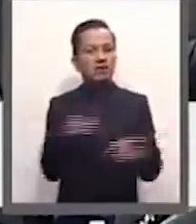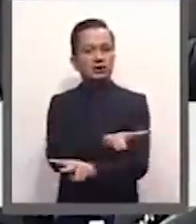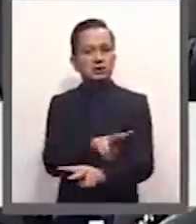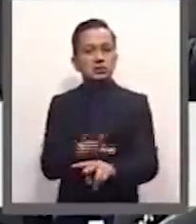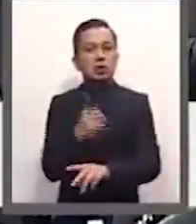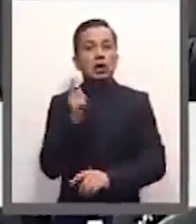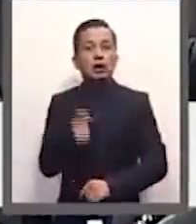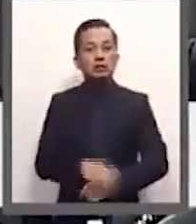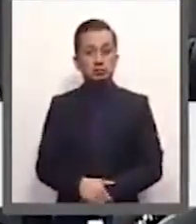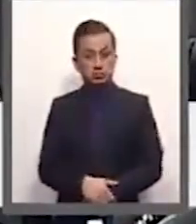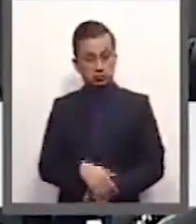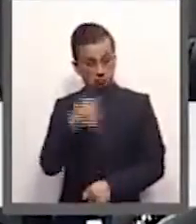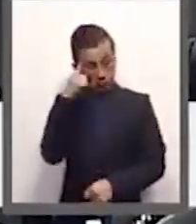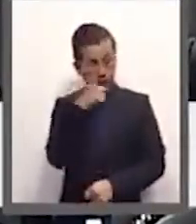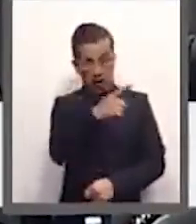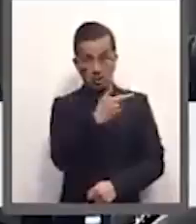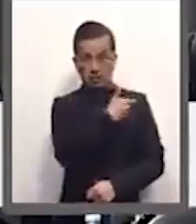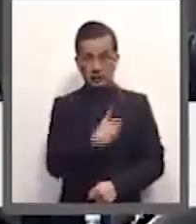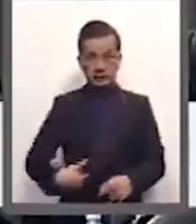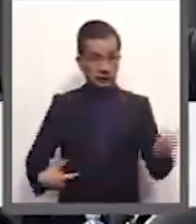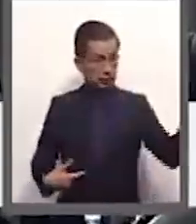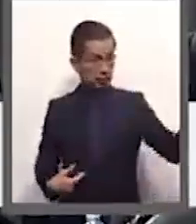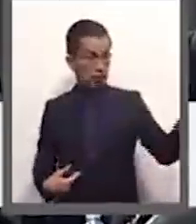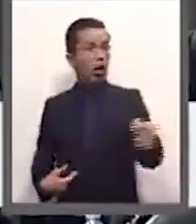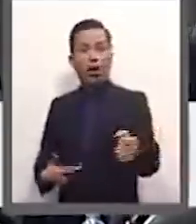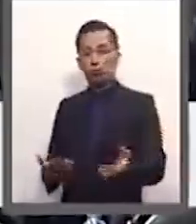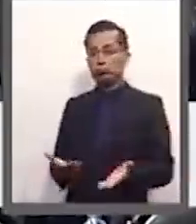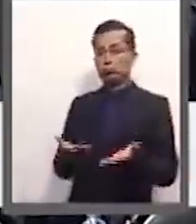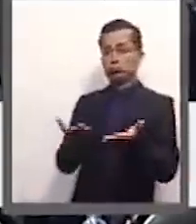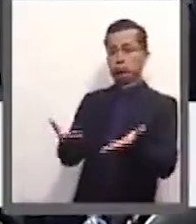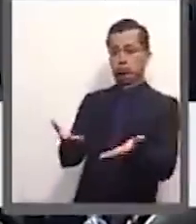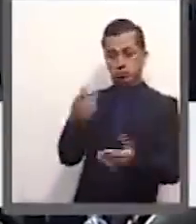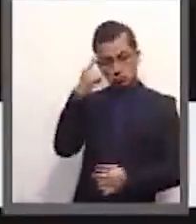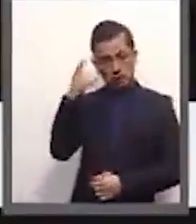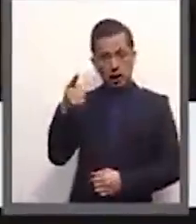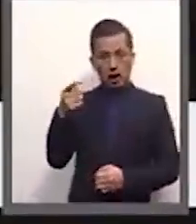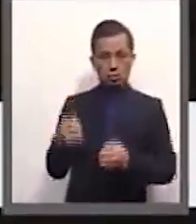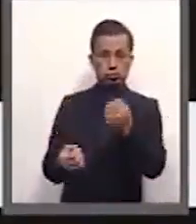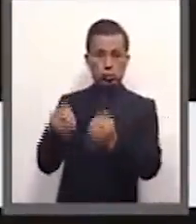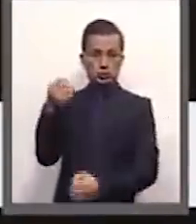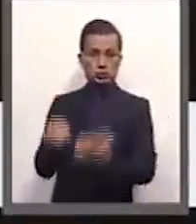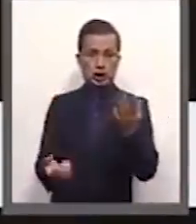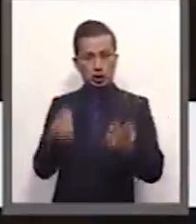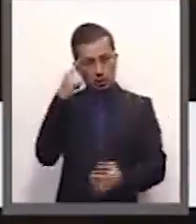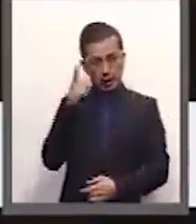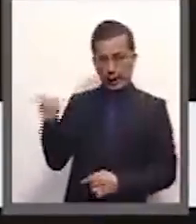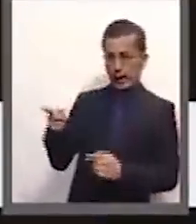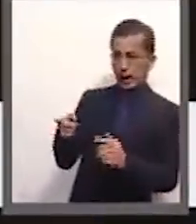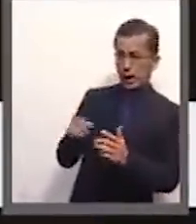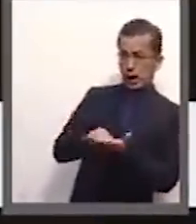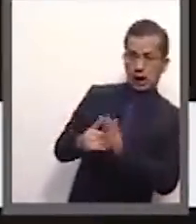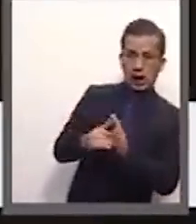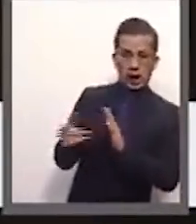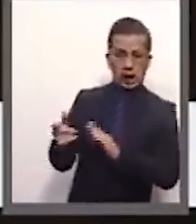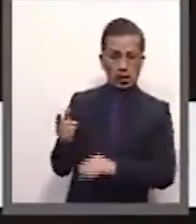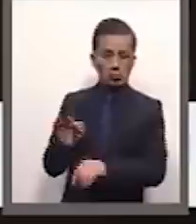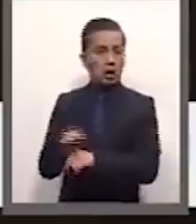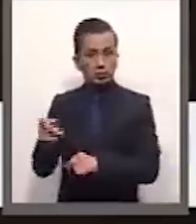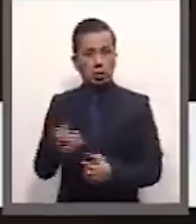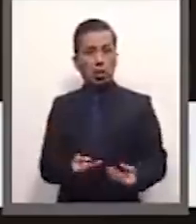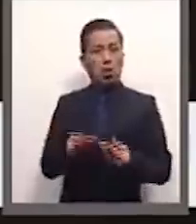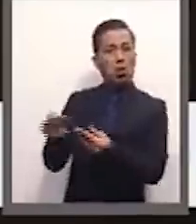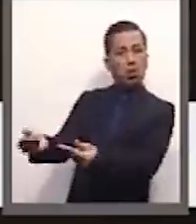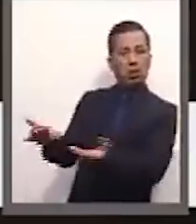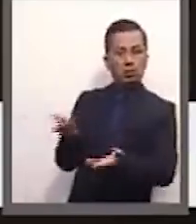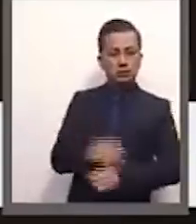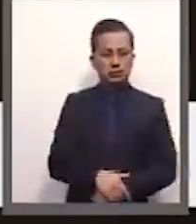a la oligarquía, al poder judicial y a los adversarios del pueblo. Y porque